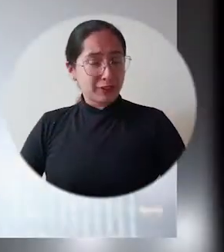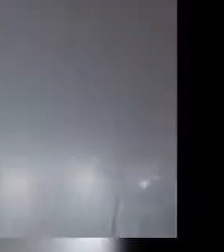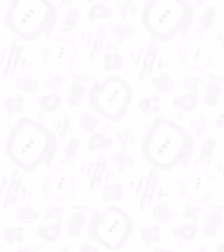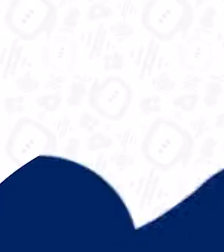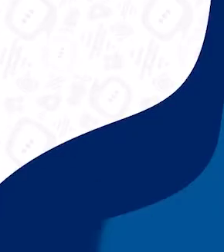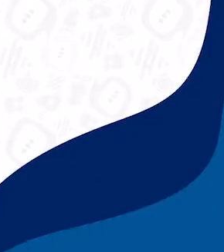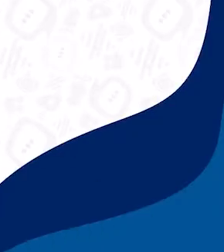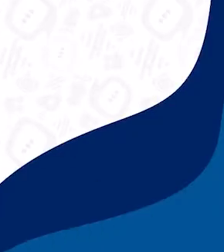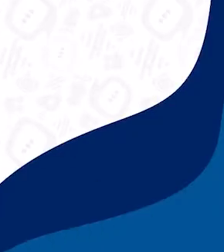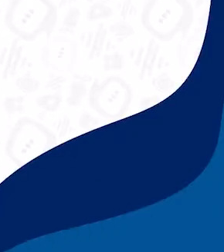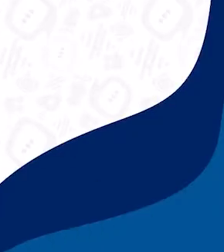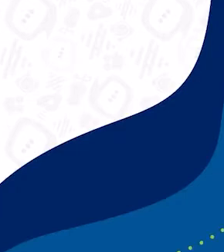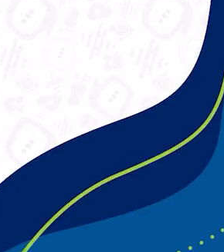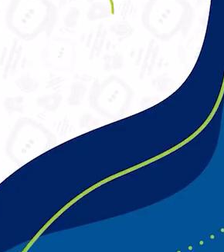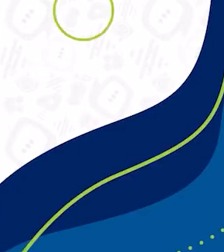grandes rascacielos.